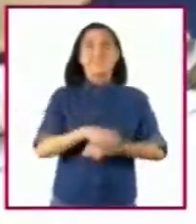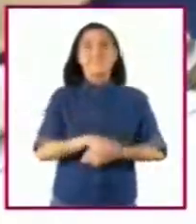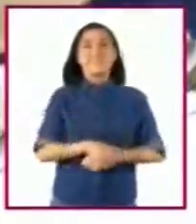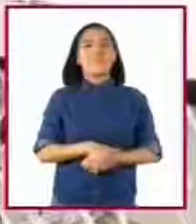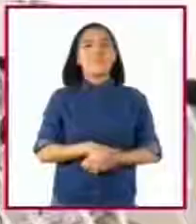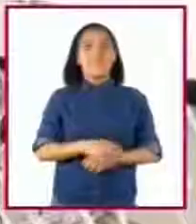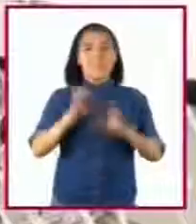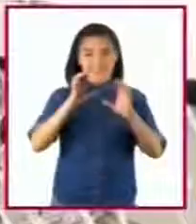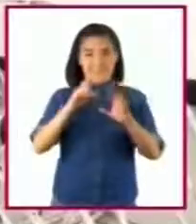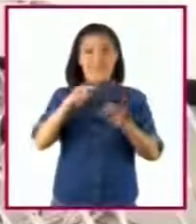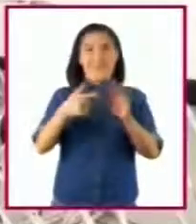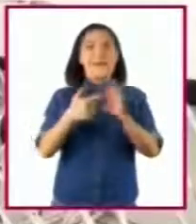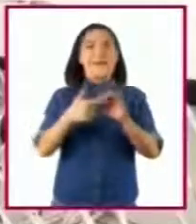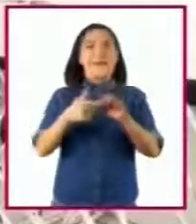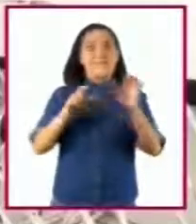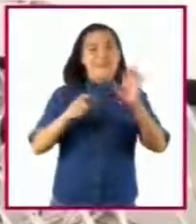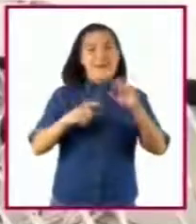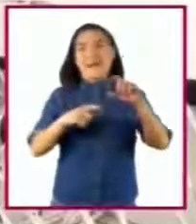Cuidado con los dedos, nada más.